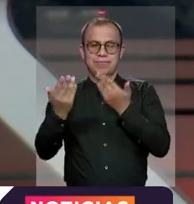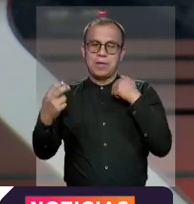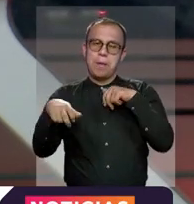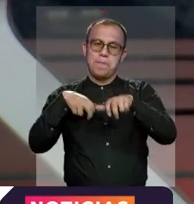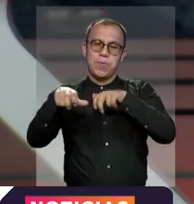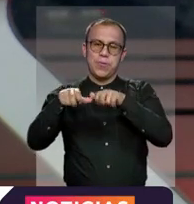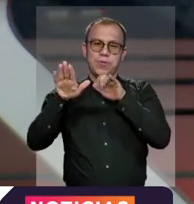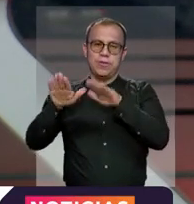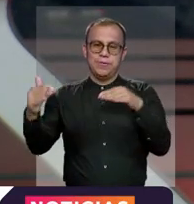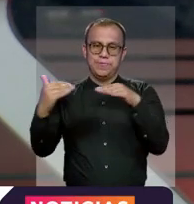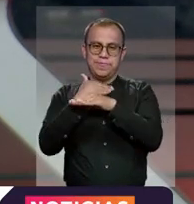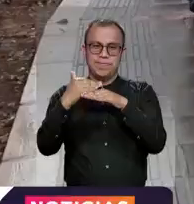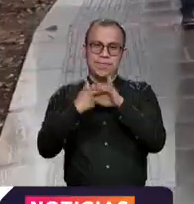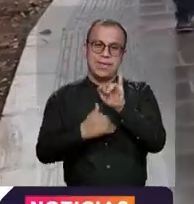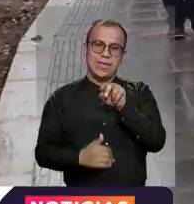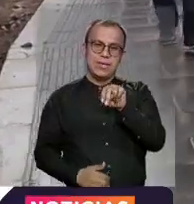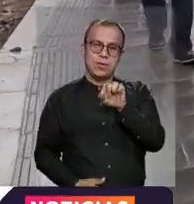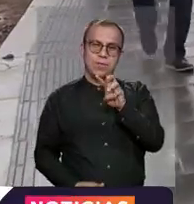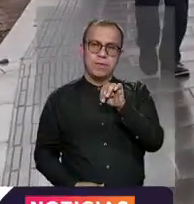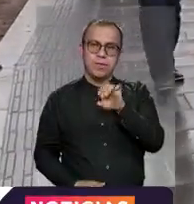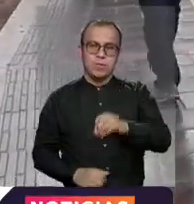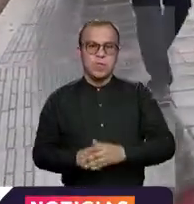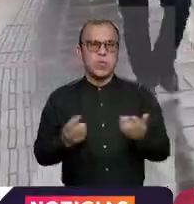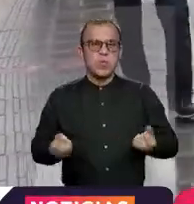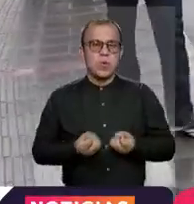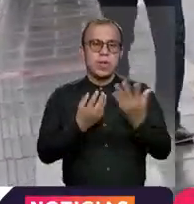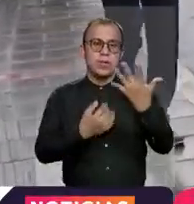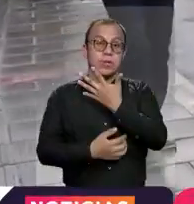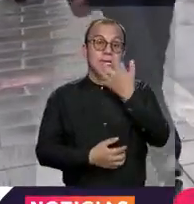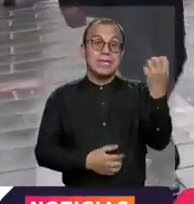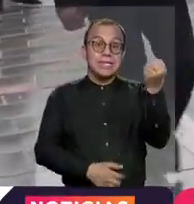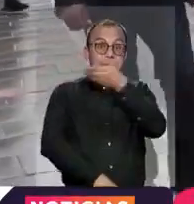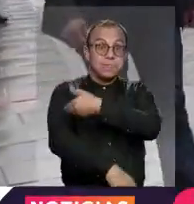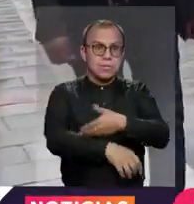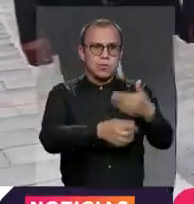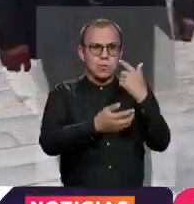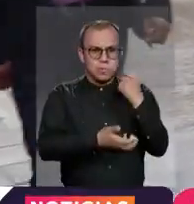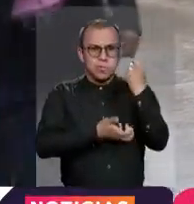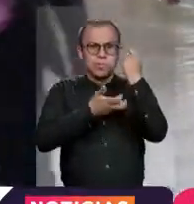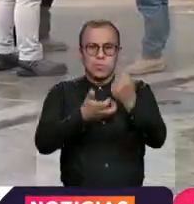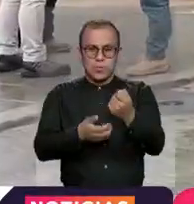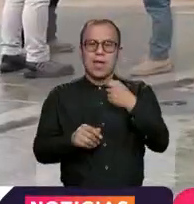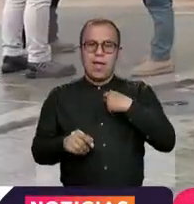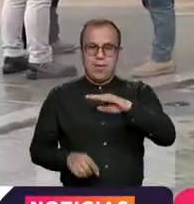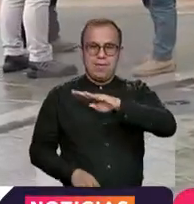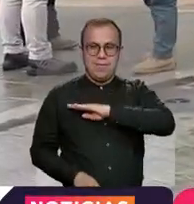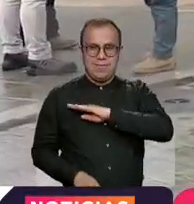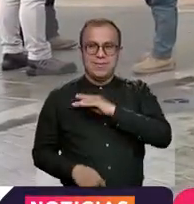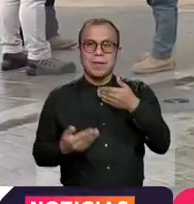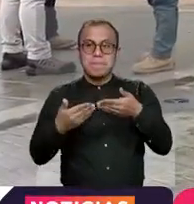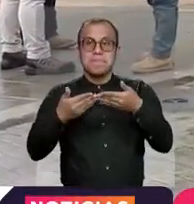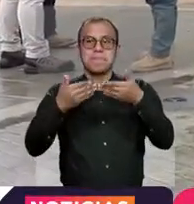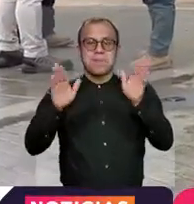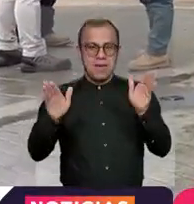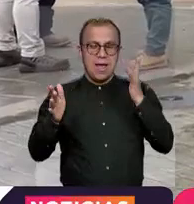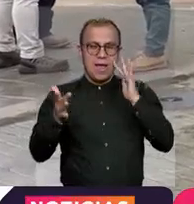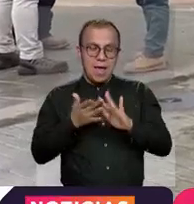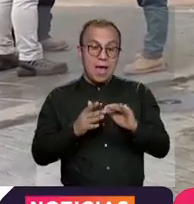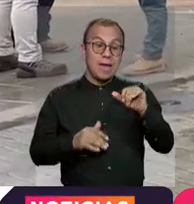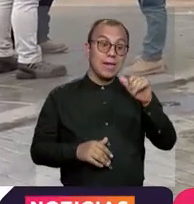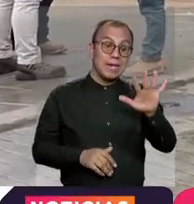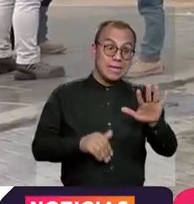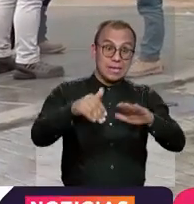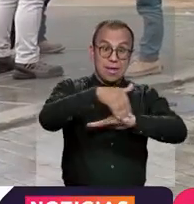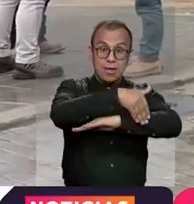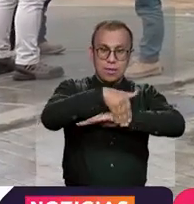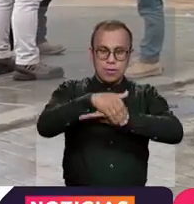por la vía Indumil. Con una inversión de 500 millones de pesos, la alcaldía de Soacha abrió la vía que conecta la carrera Quinta